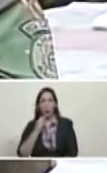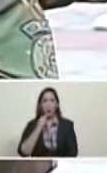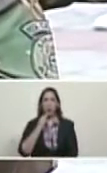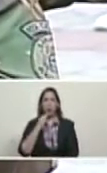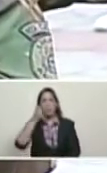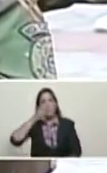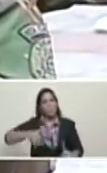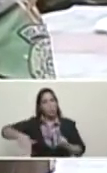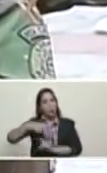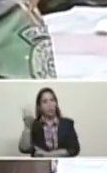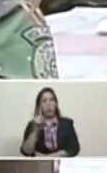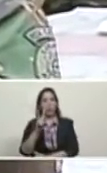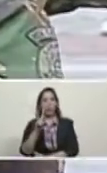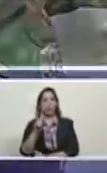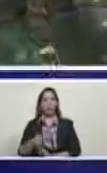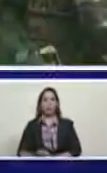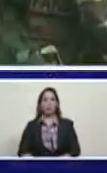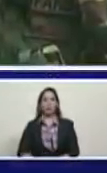al pueblo venezolano.